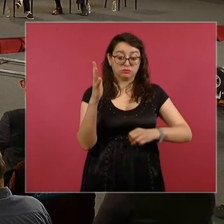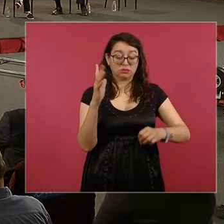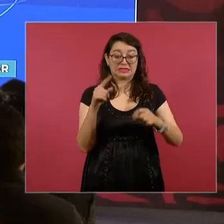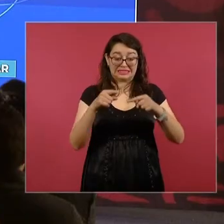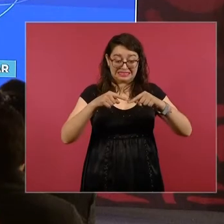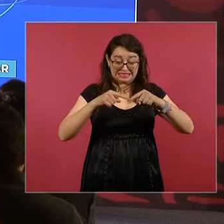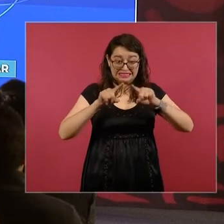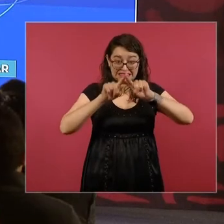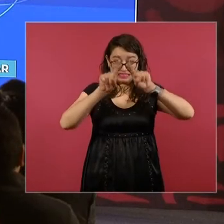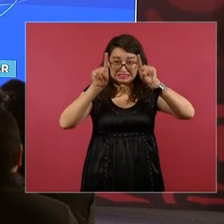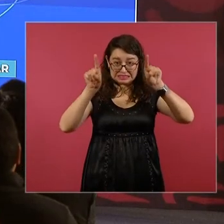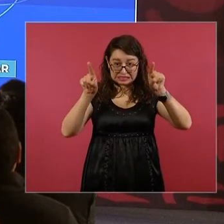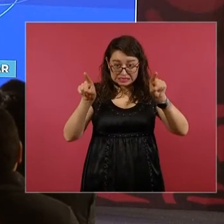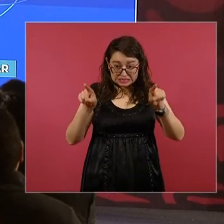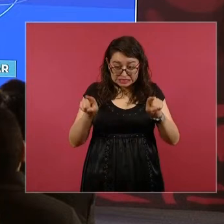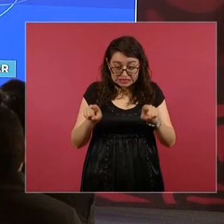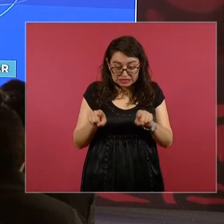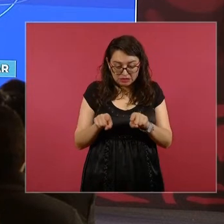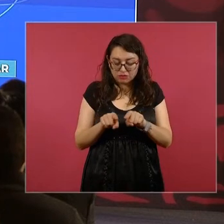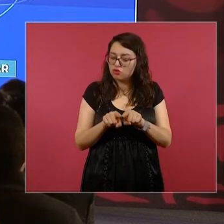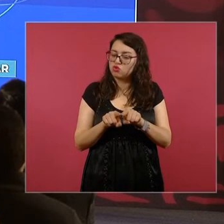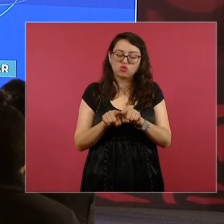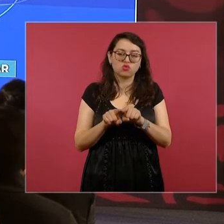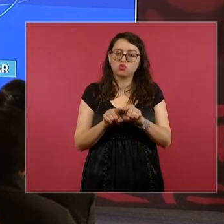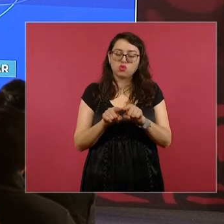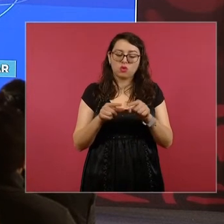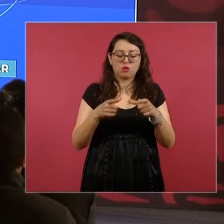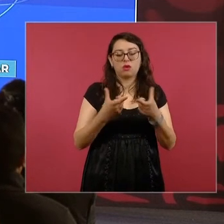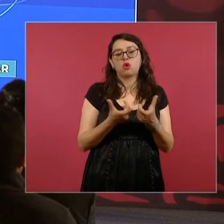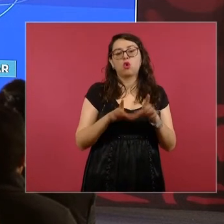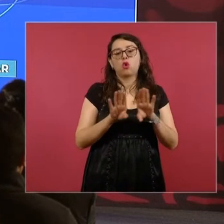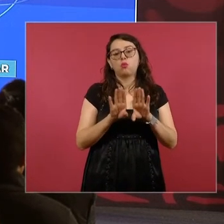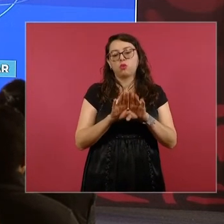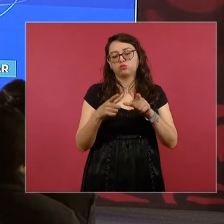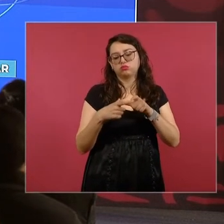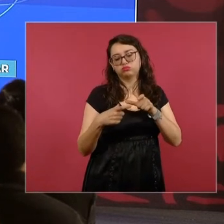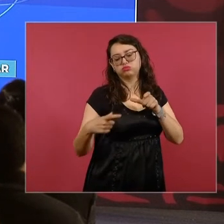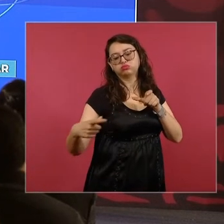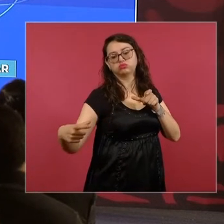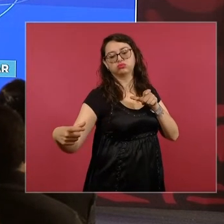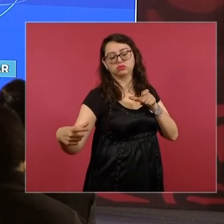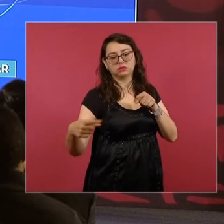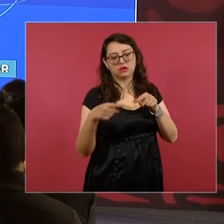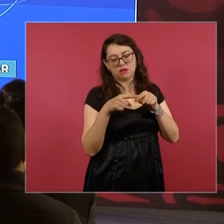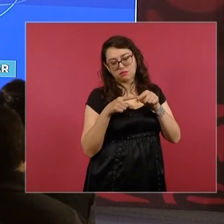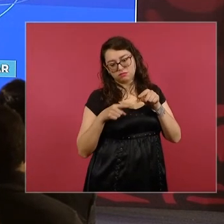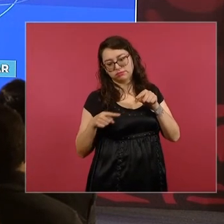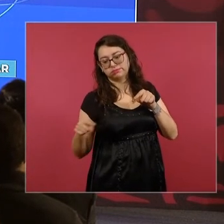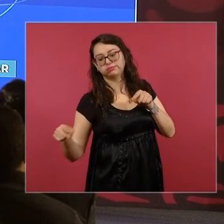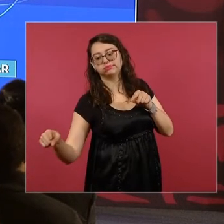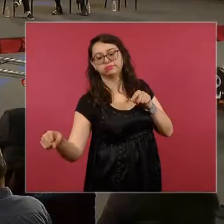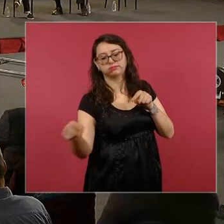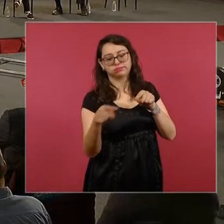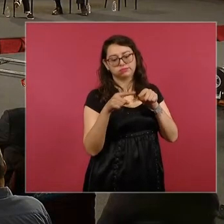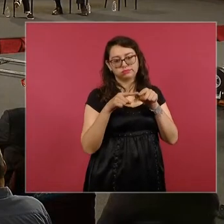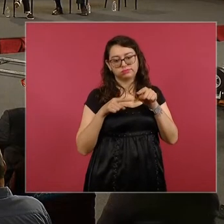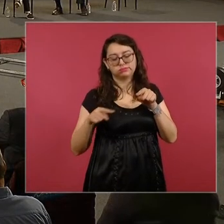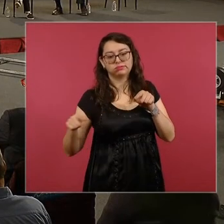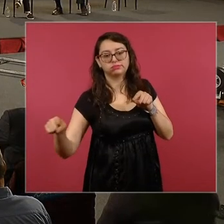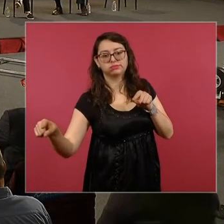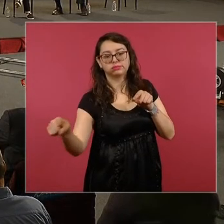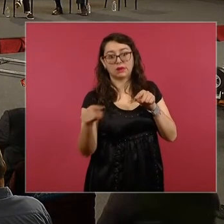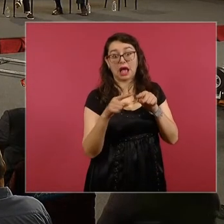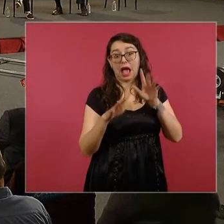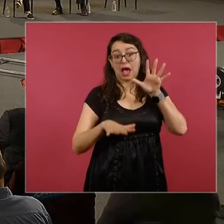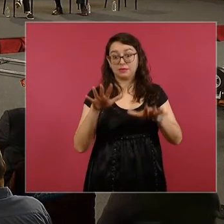no es circular. Entonces, a veces está más cerca y a veces más lejos. ¿Okay? Y entonces, la distancia